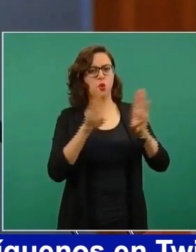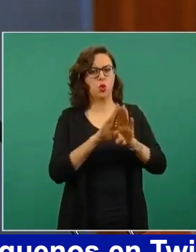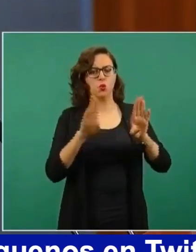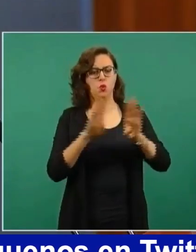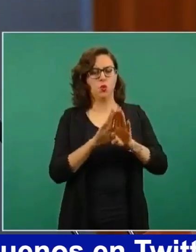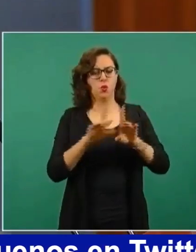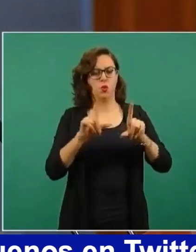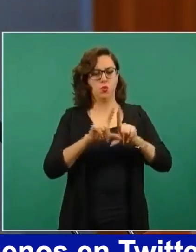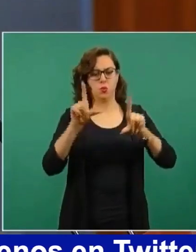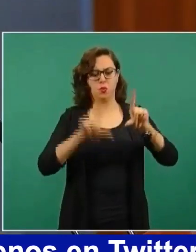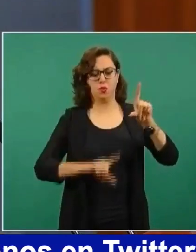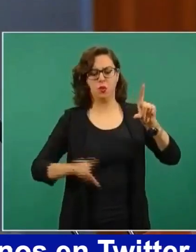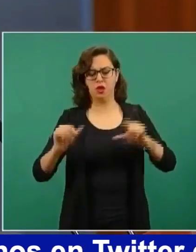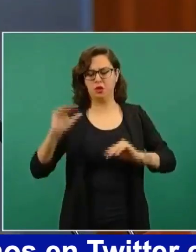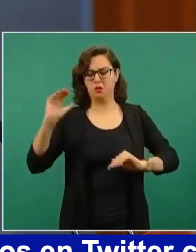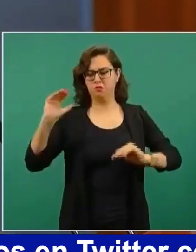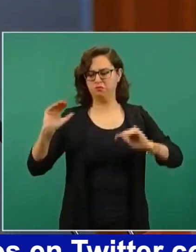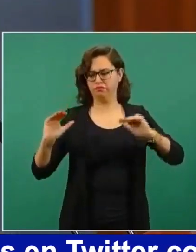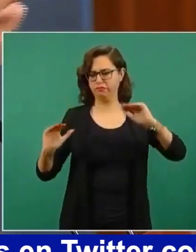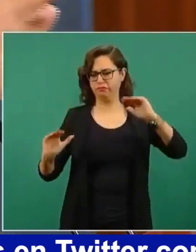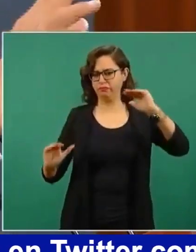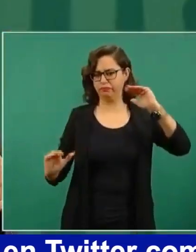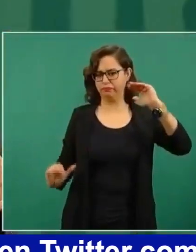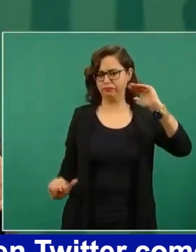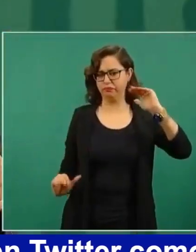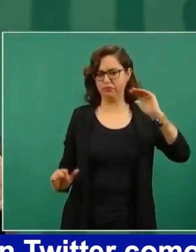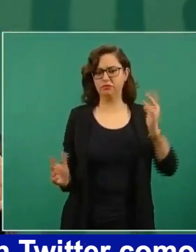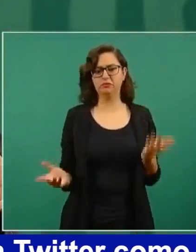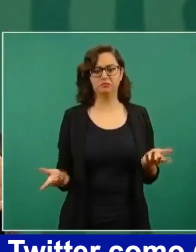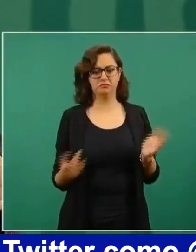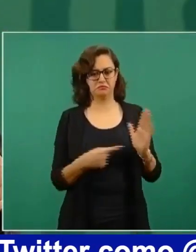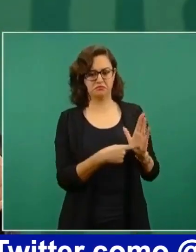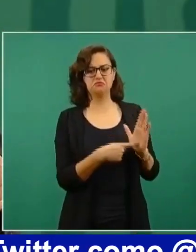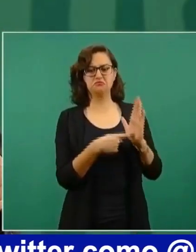en México en los últimos tiempos. Van a ver algo que es